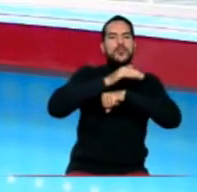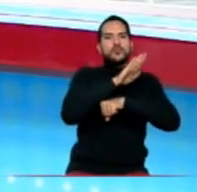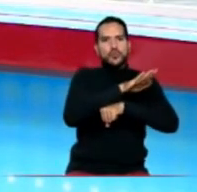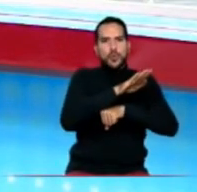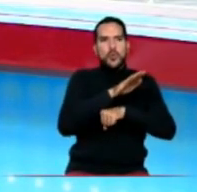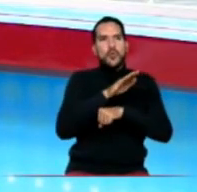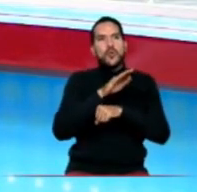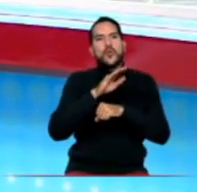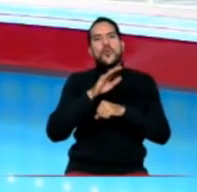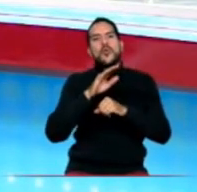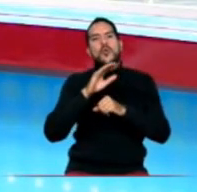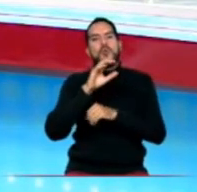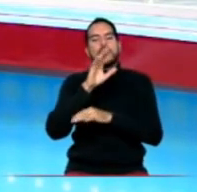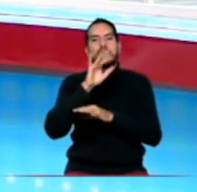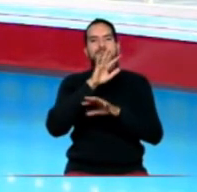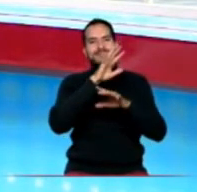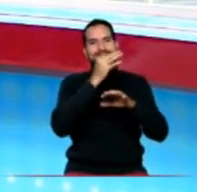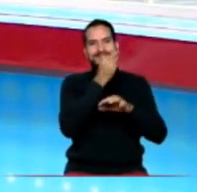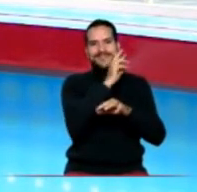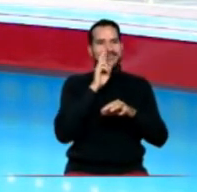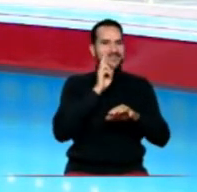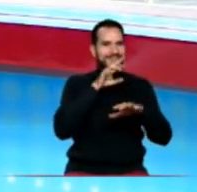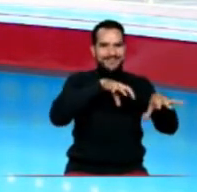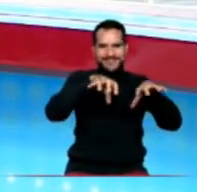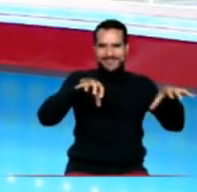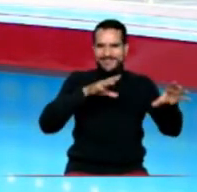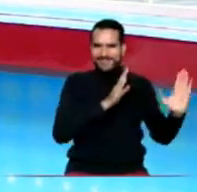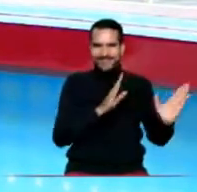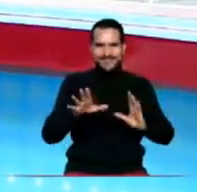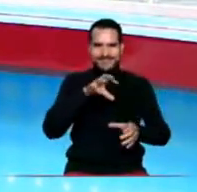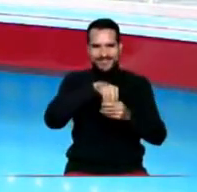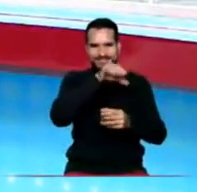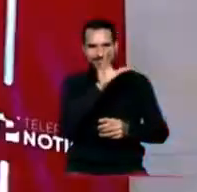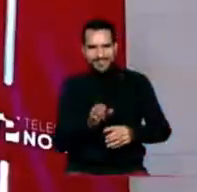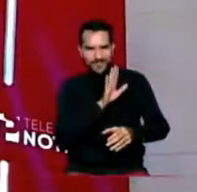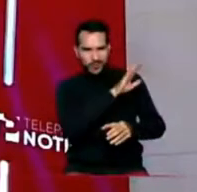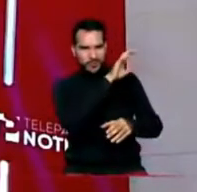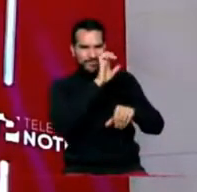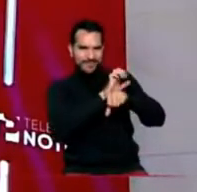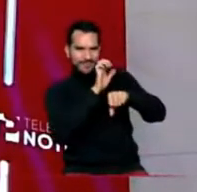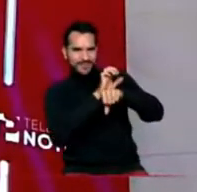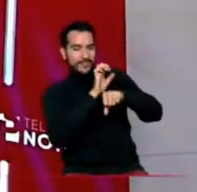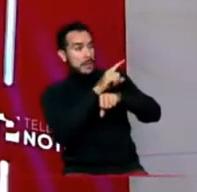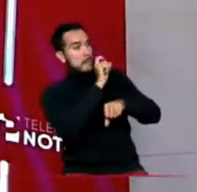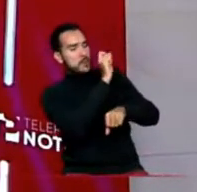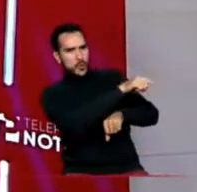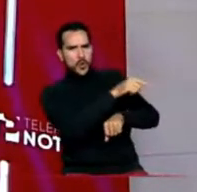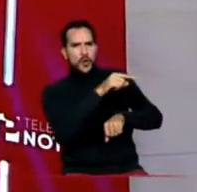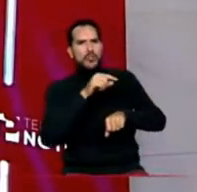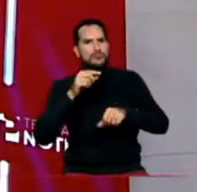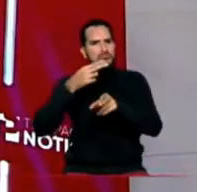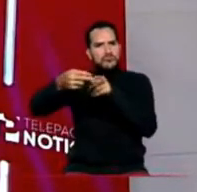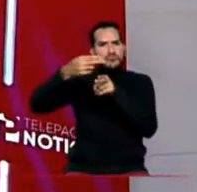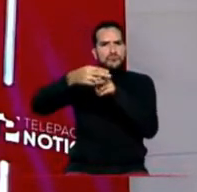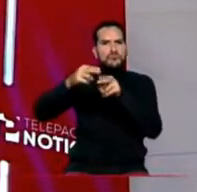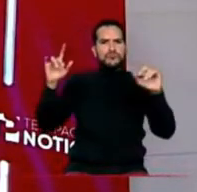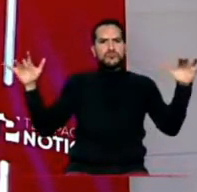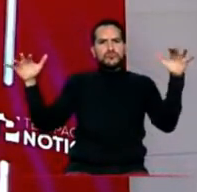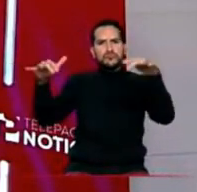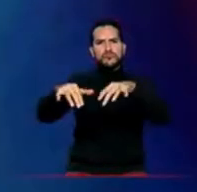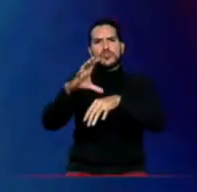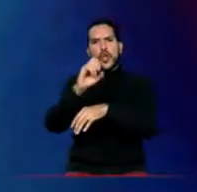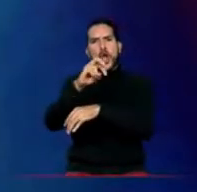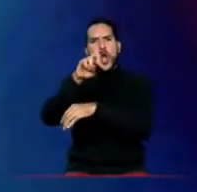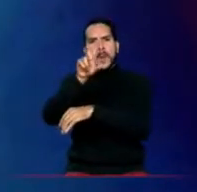a propósito de la COP16, ¿ustedes ya tienen todo un plan para sacarle provecho a este evento? ¿Cómo se están fortaleciendo? Bueno, sí,